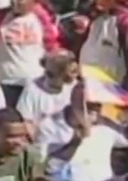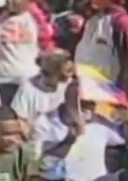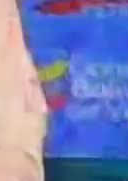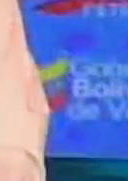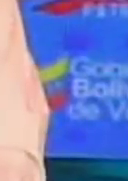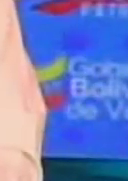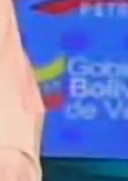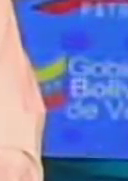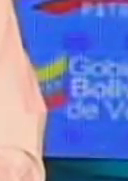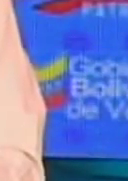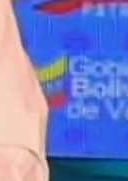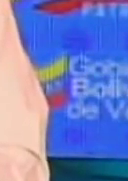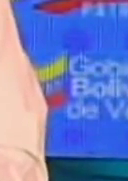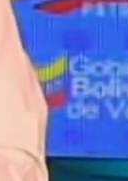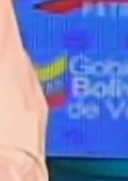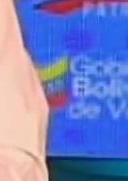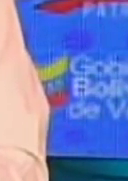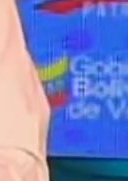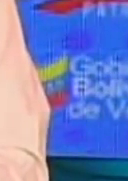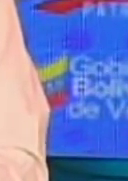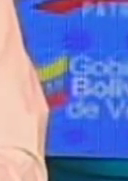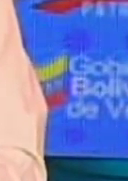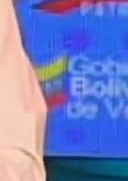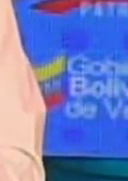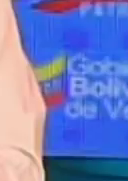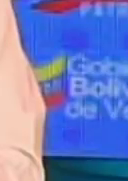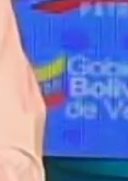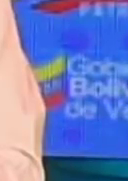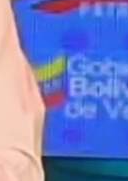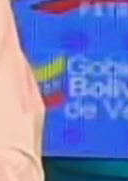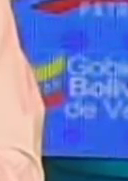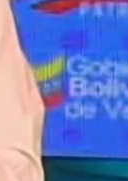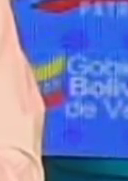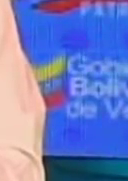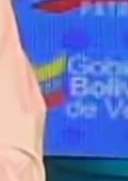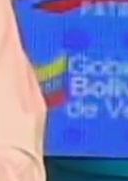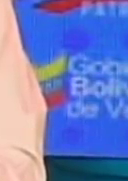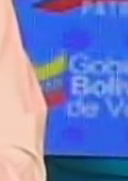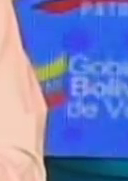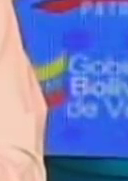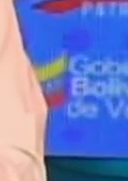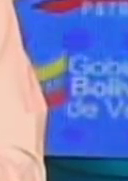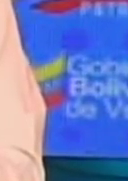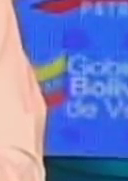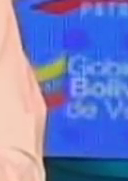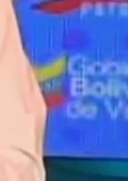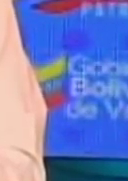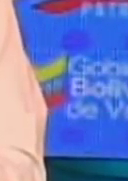Para la juventud, para que la juventud, fíjense ustedes, vaya a practicar deporte.